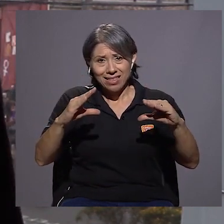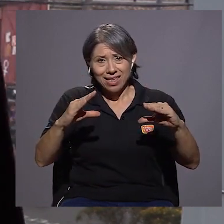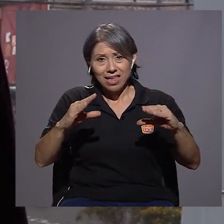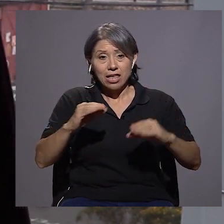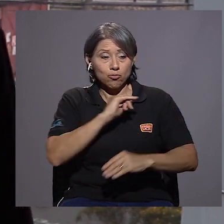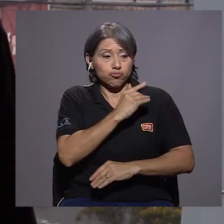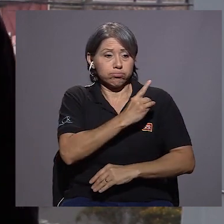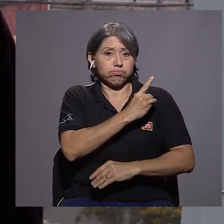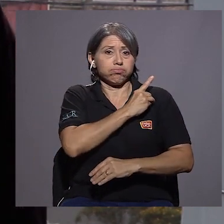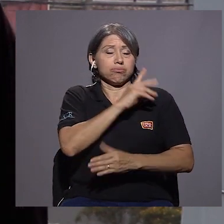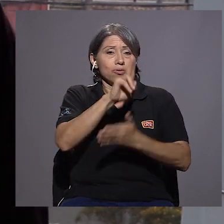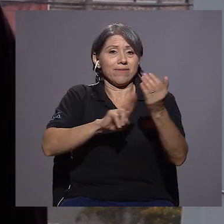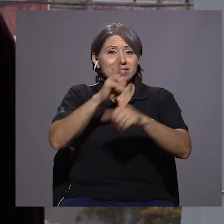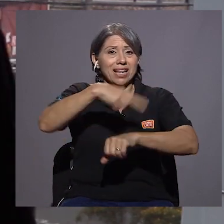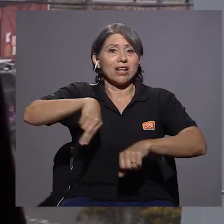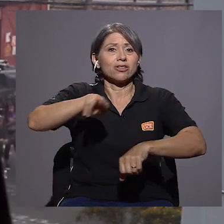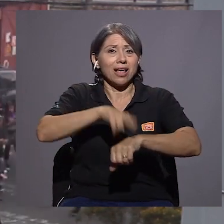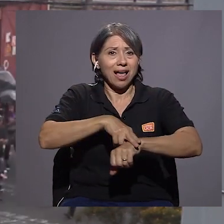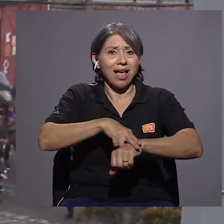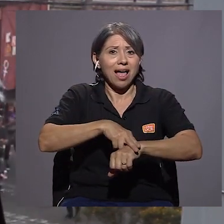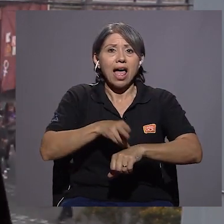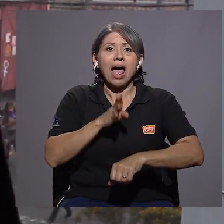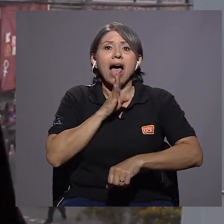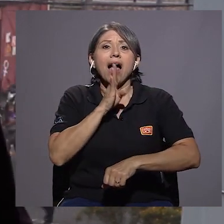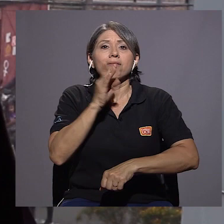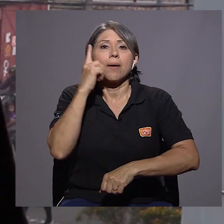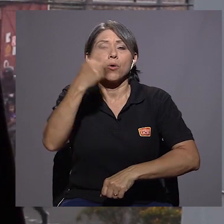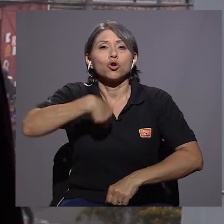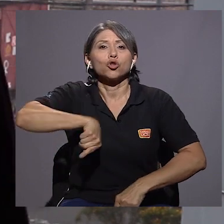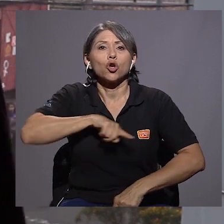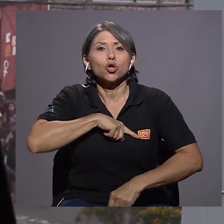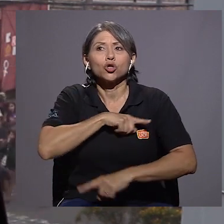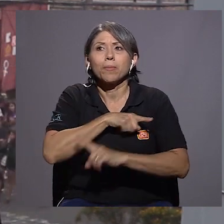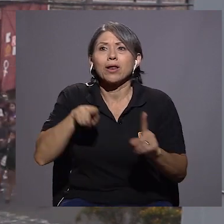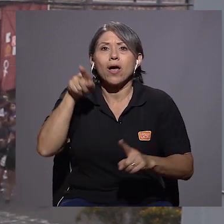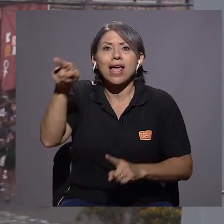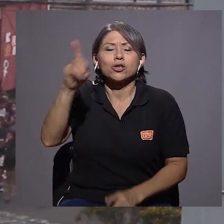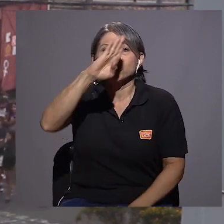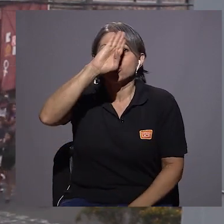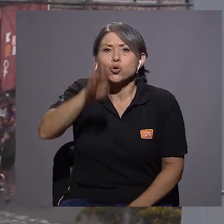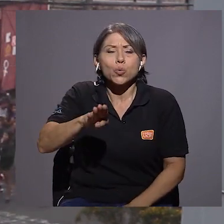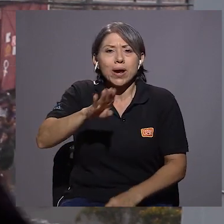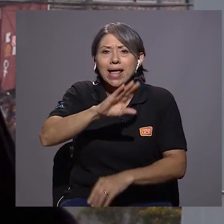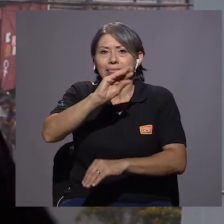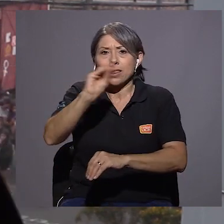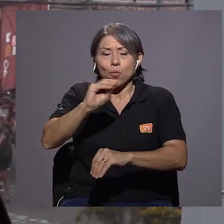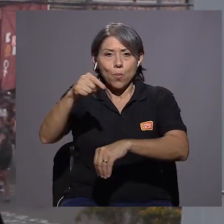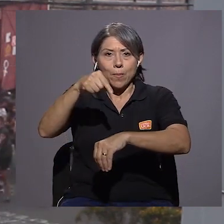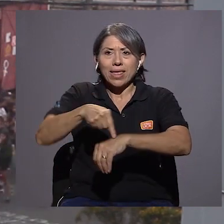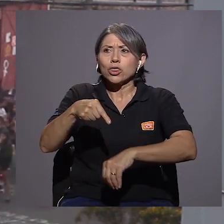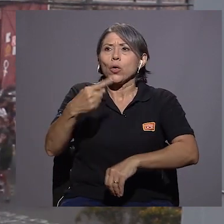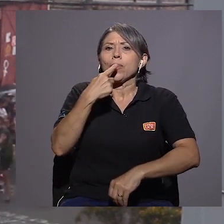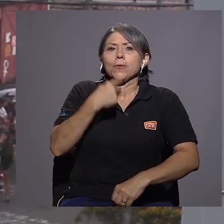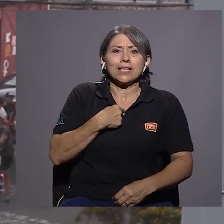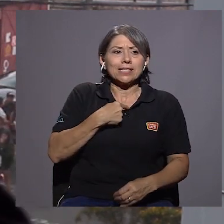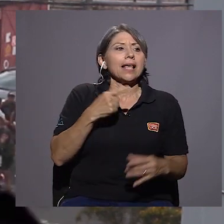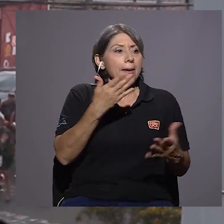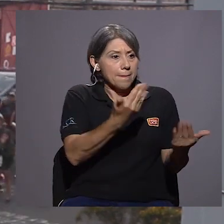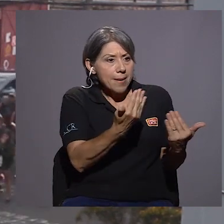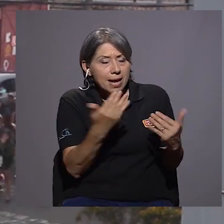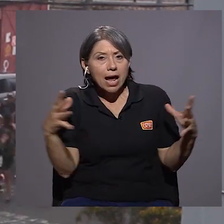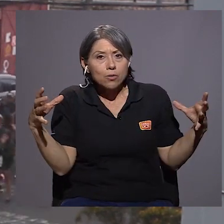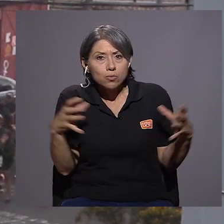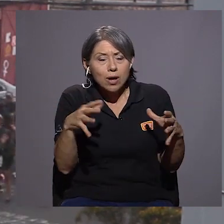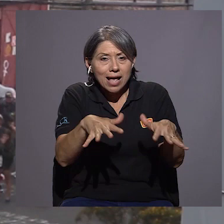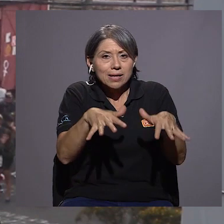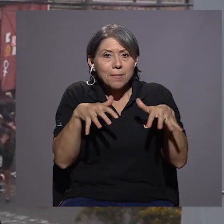el directorio de la Universidad Nacional habla por nosotros y en ningún momento se posiciona para decirnos construyamos en una asamblea,